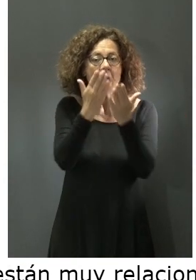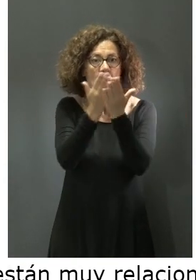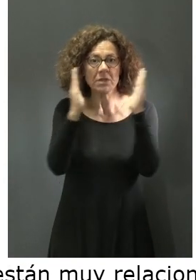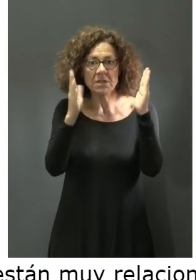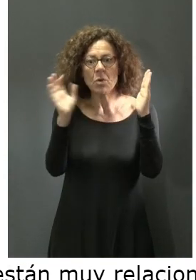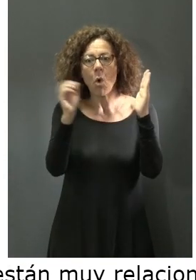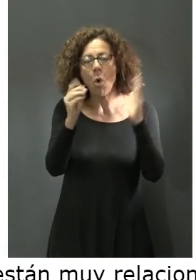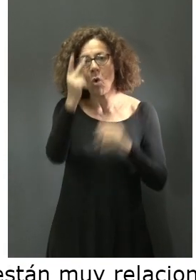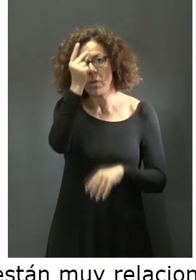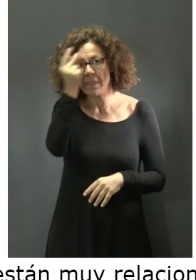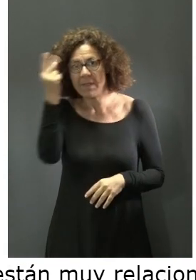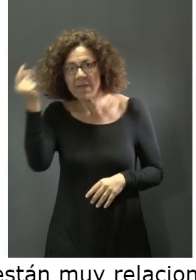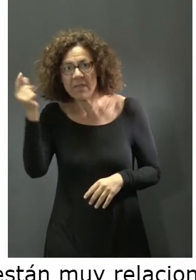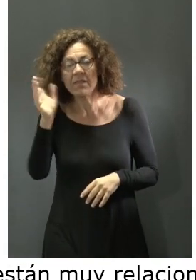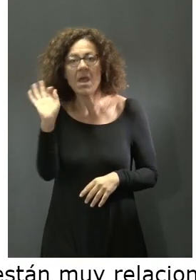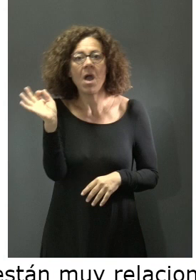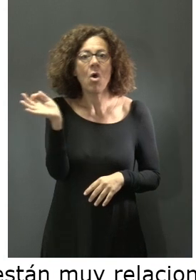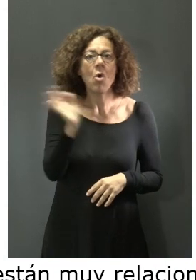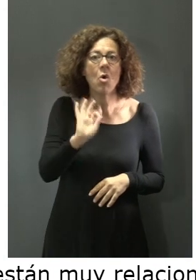la demencia, como